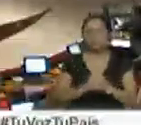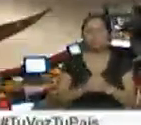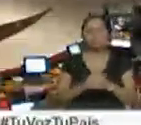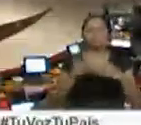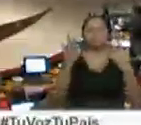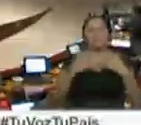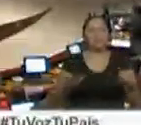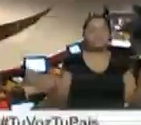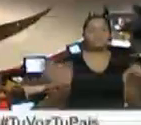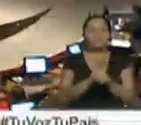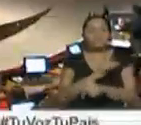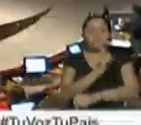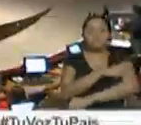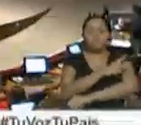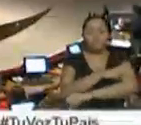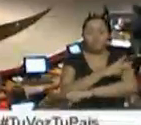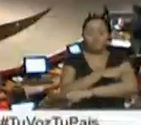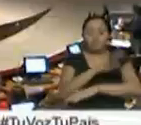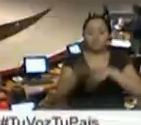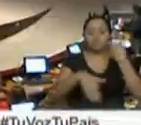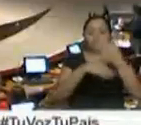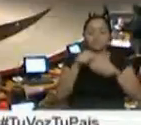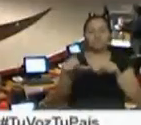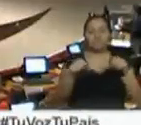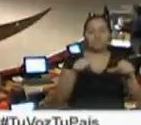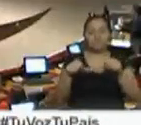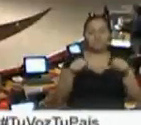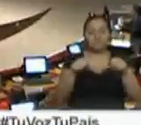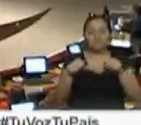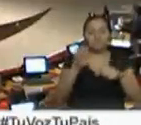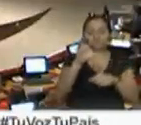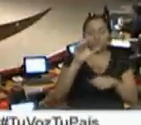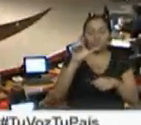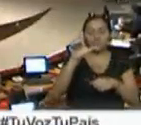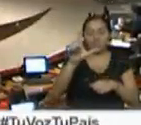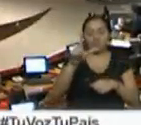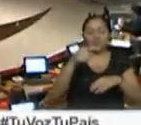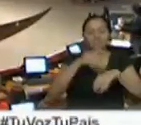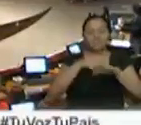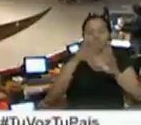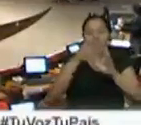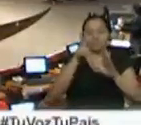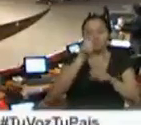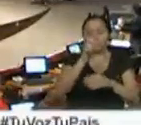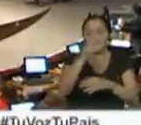se completó las vocalías del Consejo de Administración Legislativa para el periodo legislativo